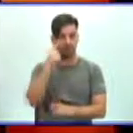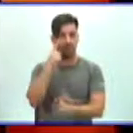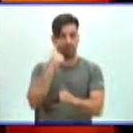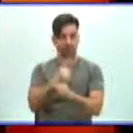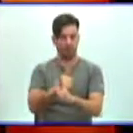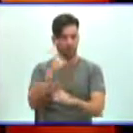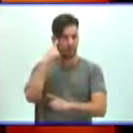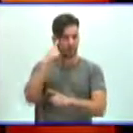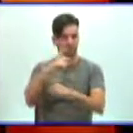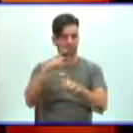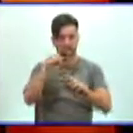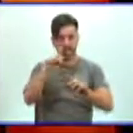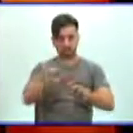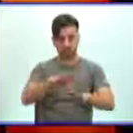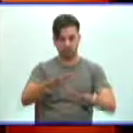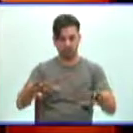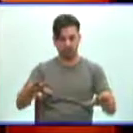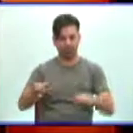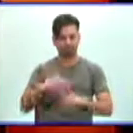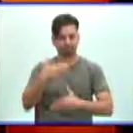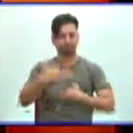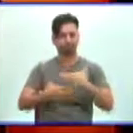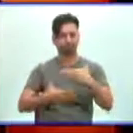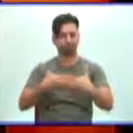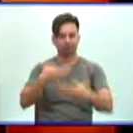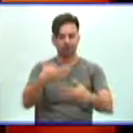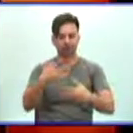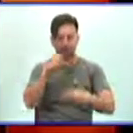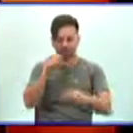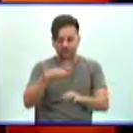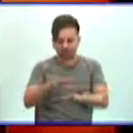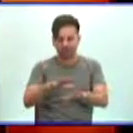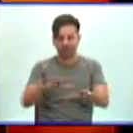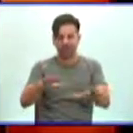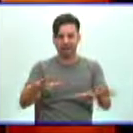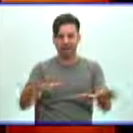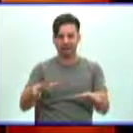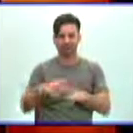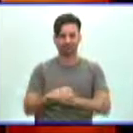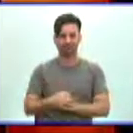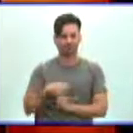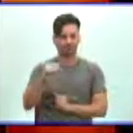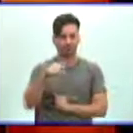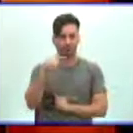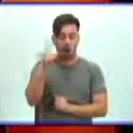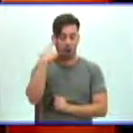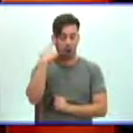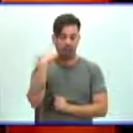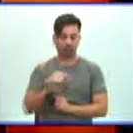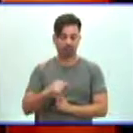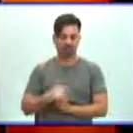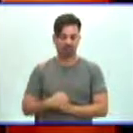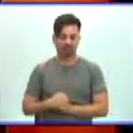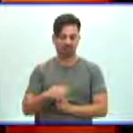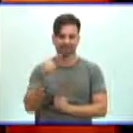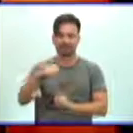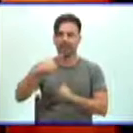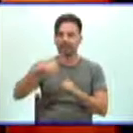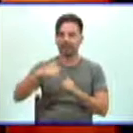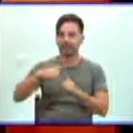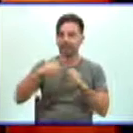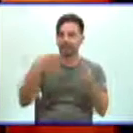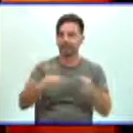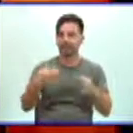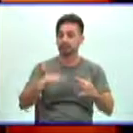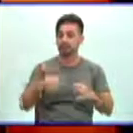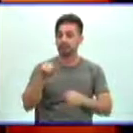procesos y fenómenos que suceden en la naturaleza y que hasta hoy no conocían. La tarea que siempre les dejo, su deber